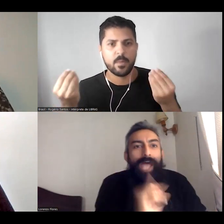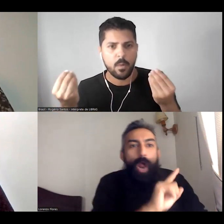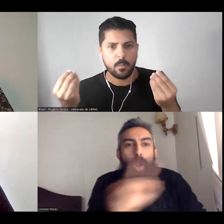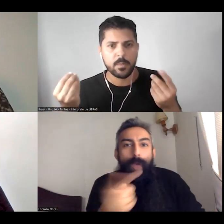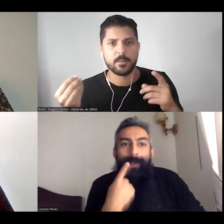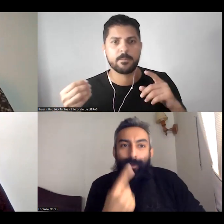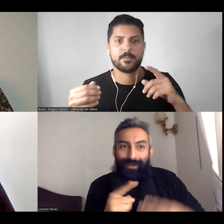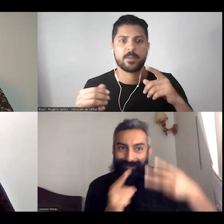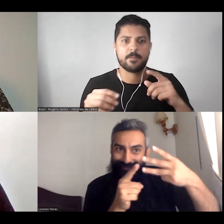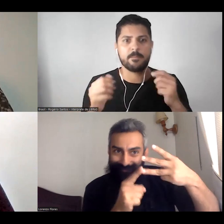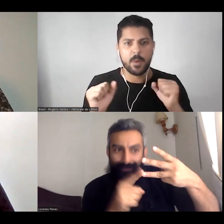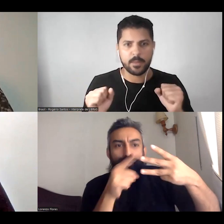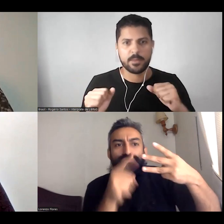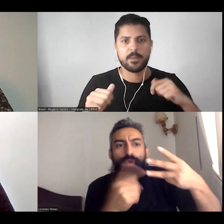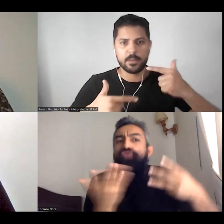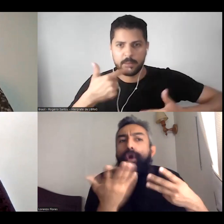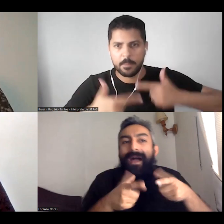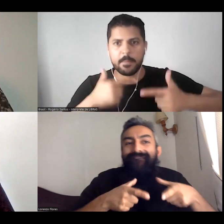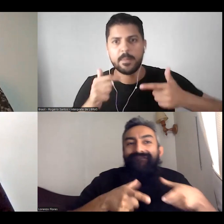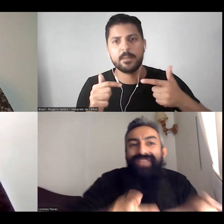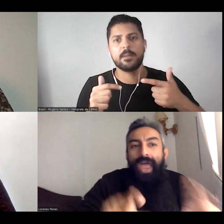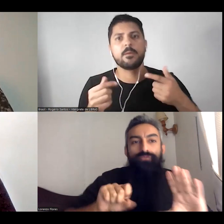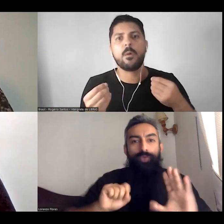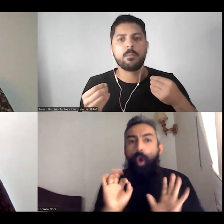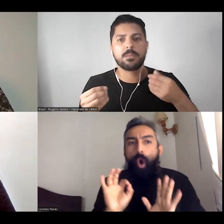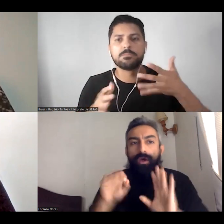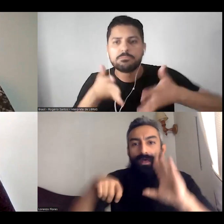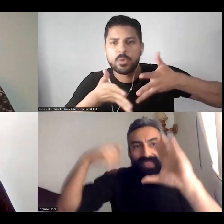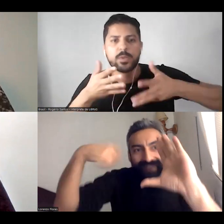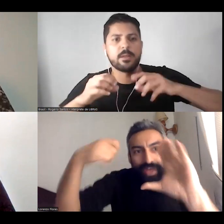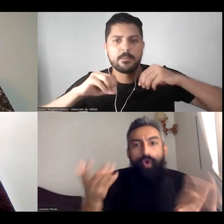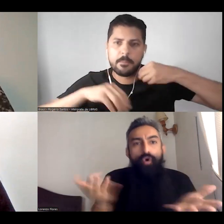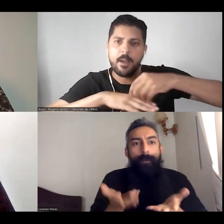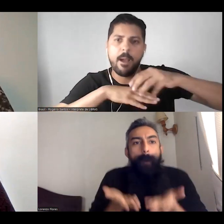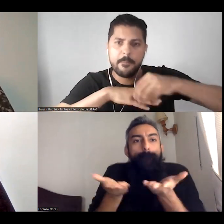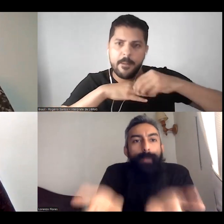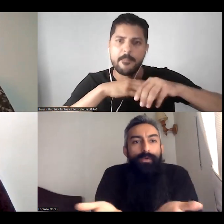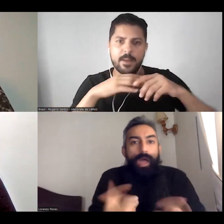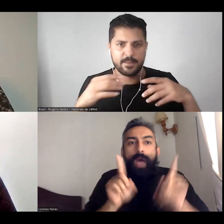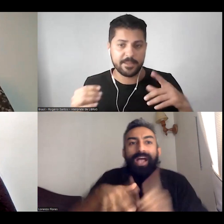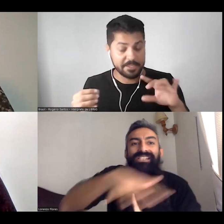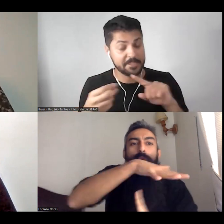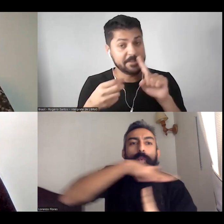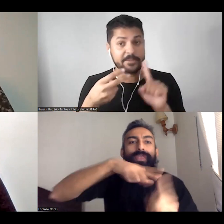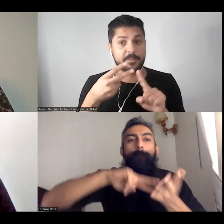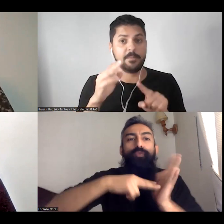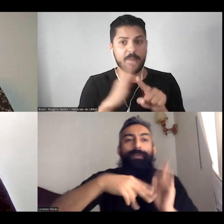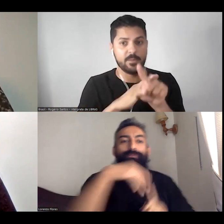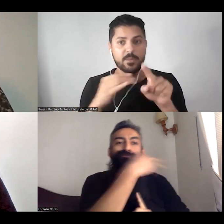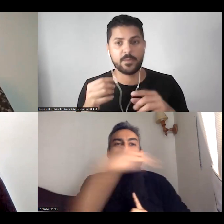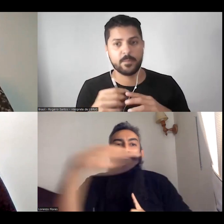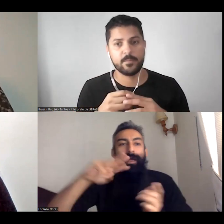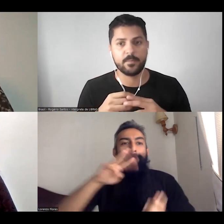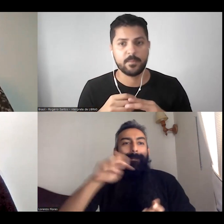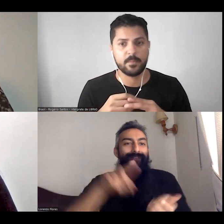video para poder trabajar y enseñarles a sus hijos. Esas son mis preguntas. Si a lo mejor el video está